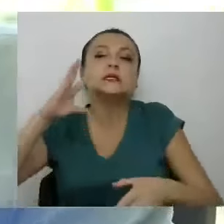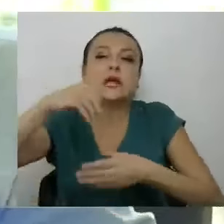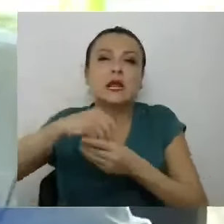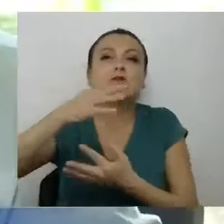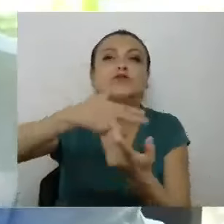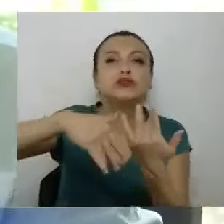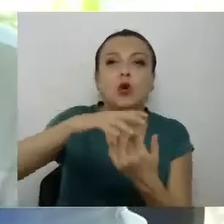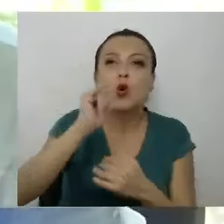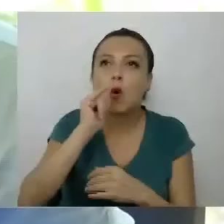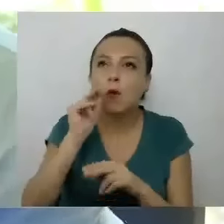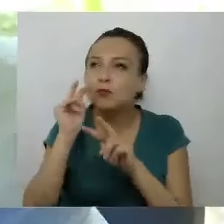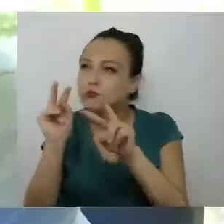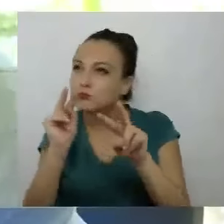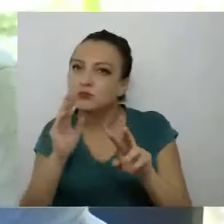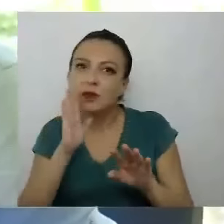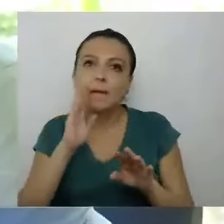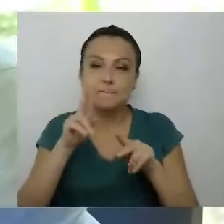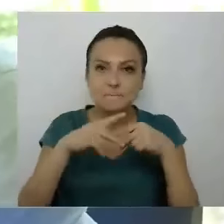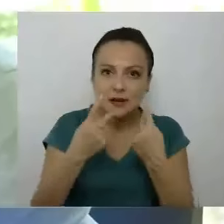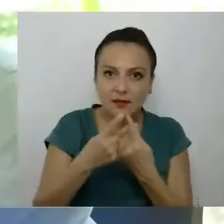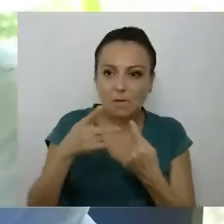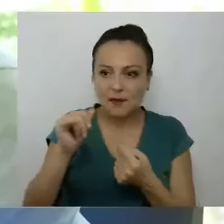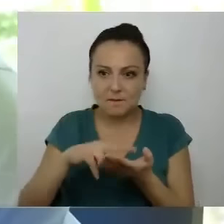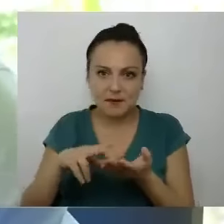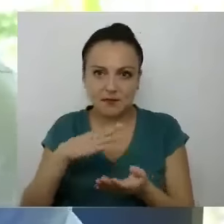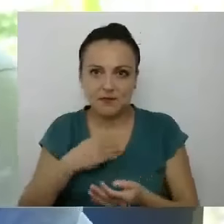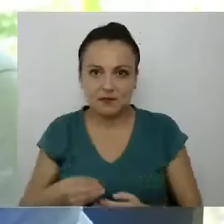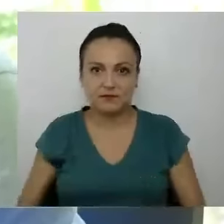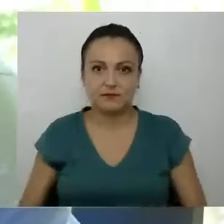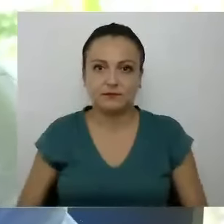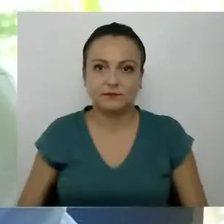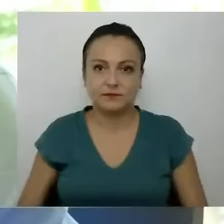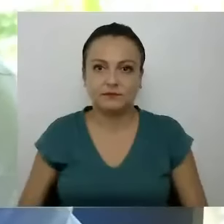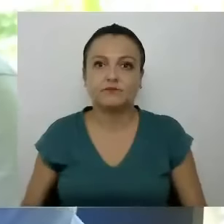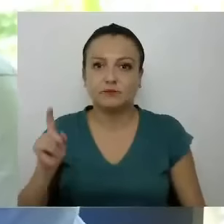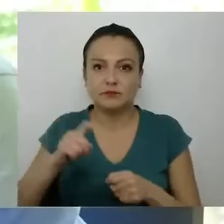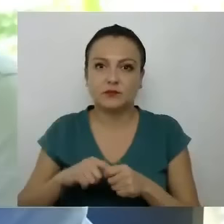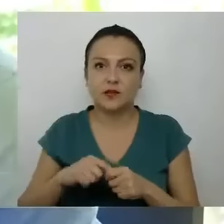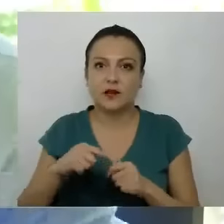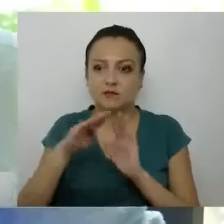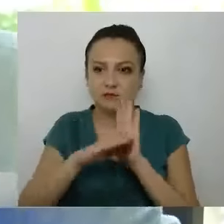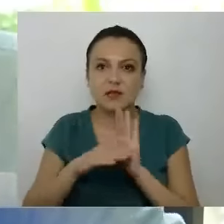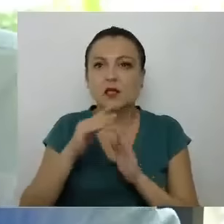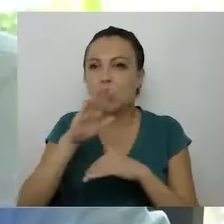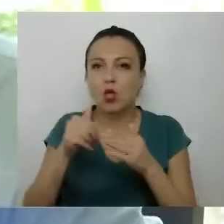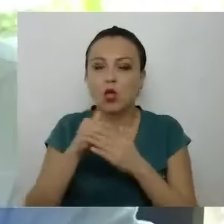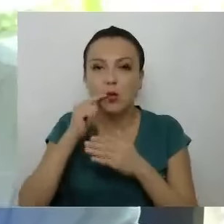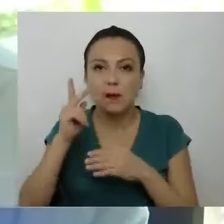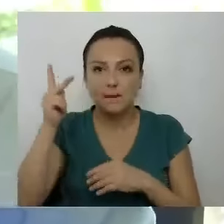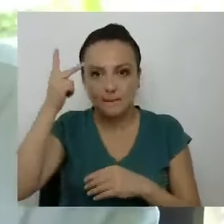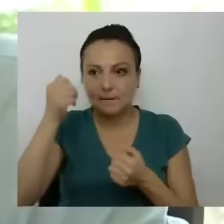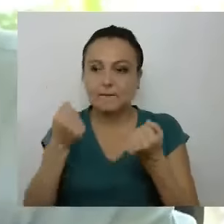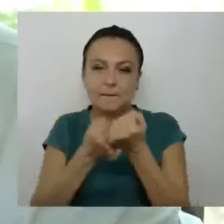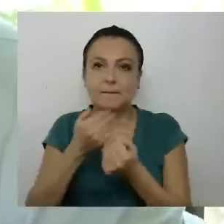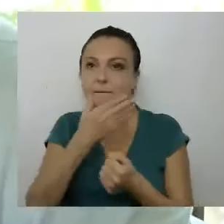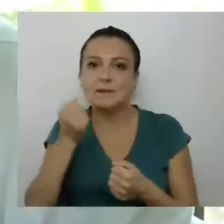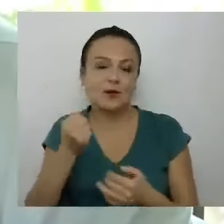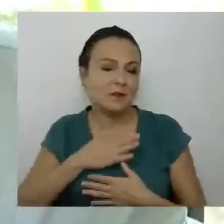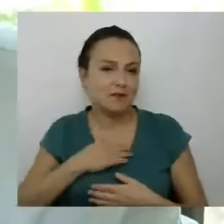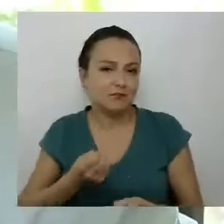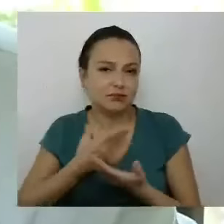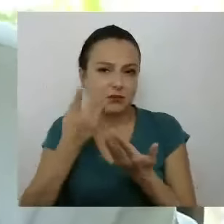como militante que soy del Partido Liberación Nacional, miembro del directorio político, voy a seguir aportando lo mejor de mí